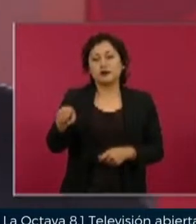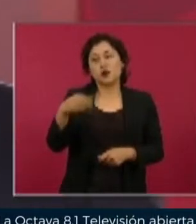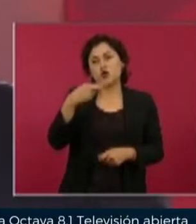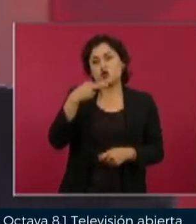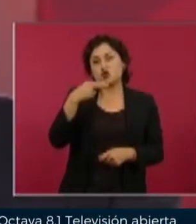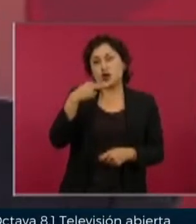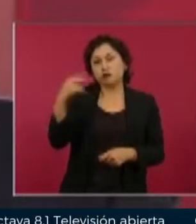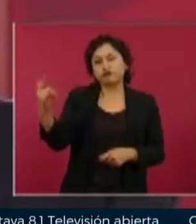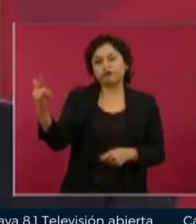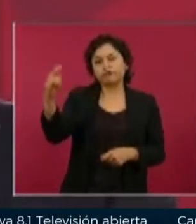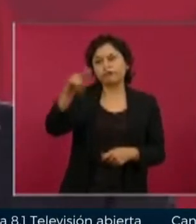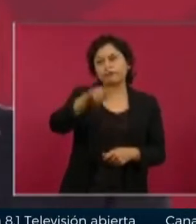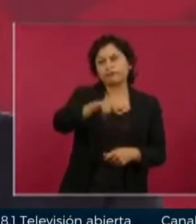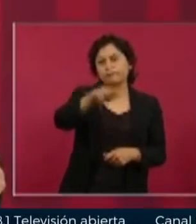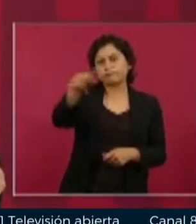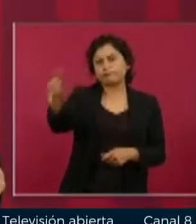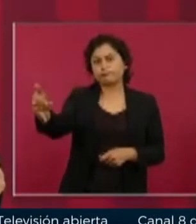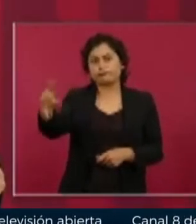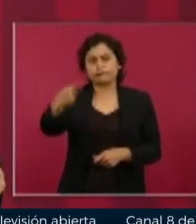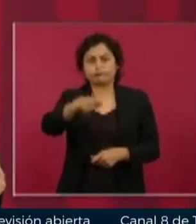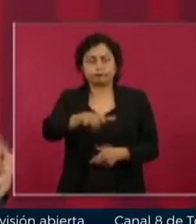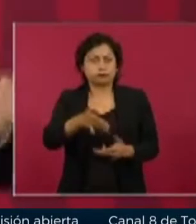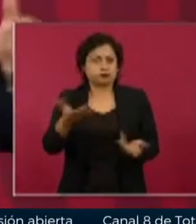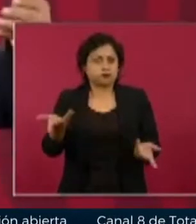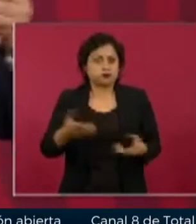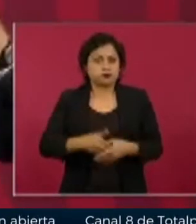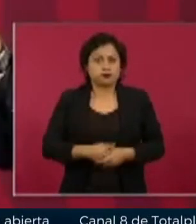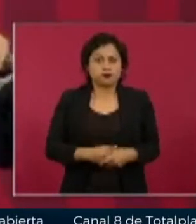y que pueda